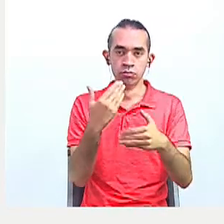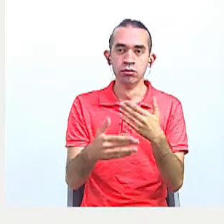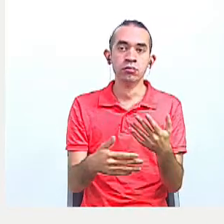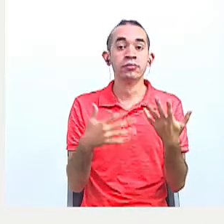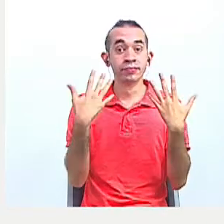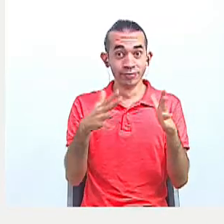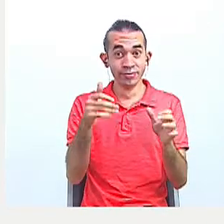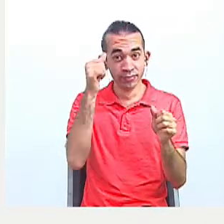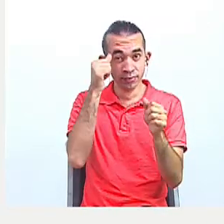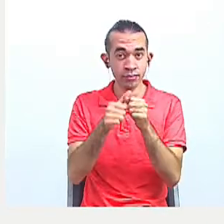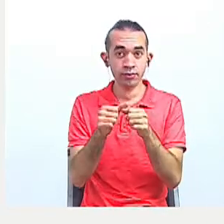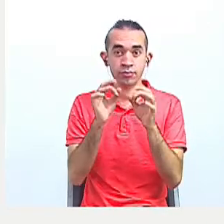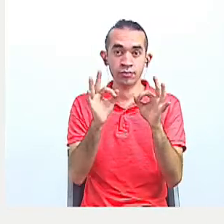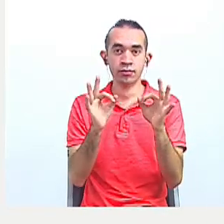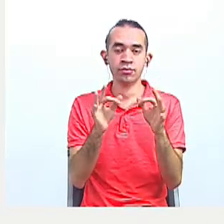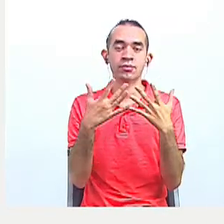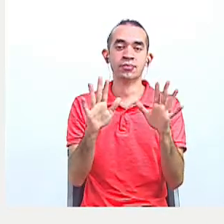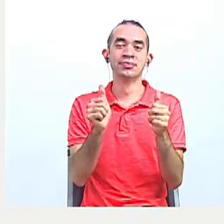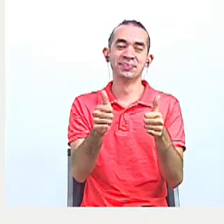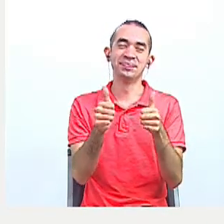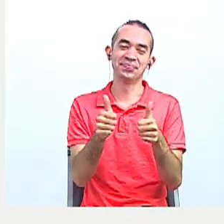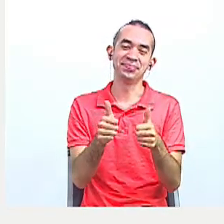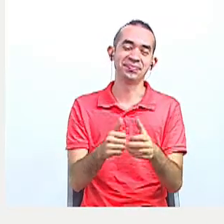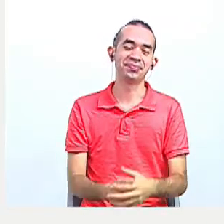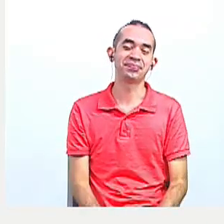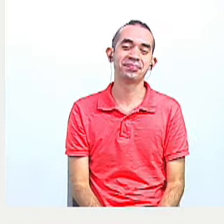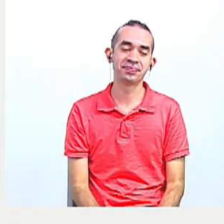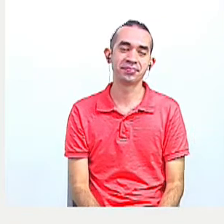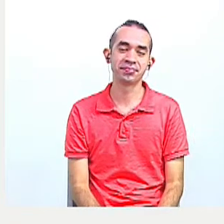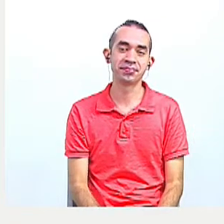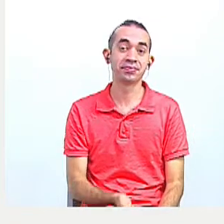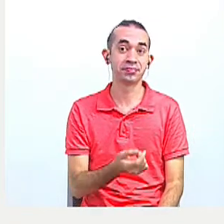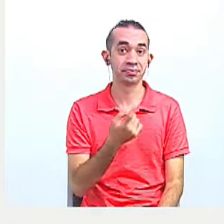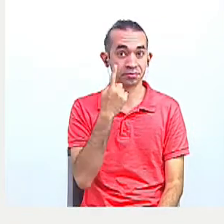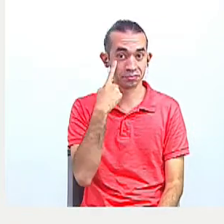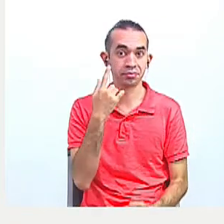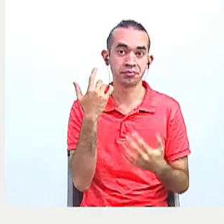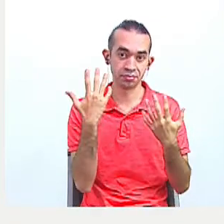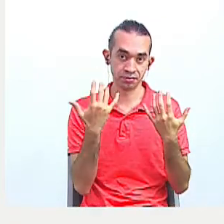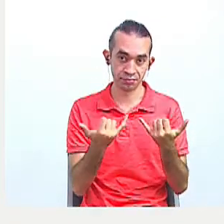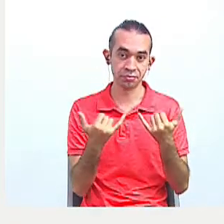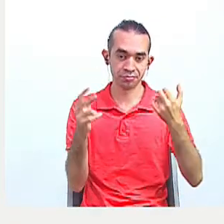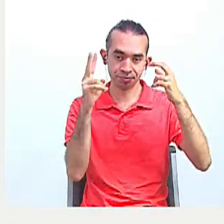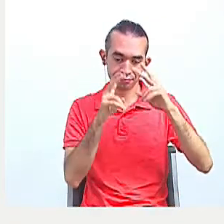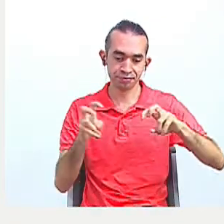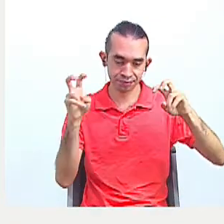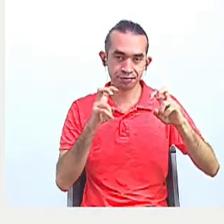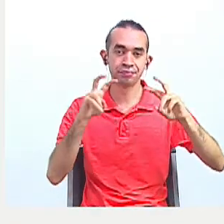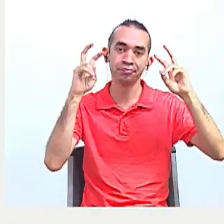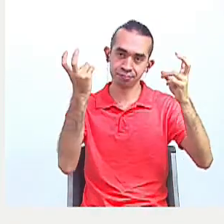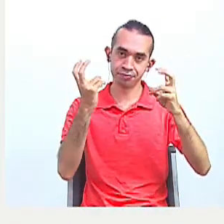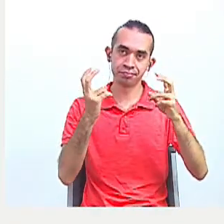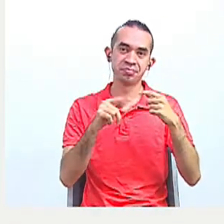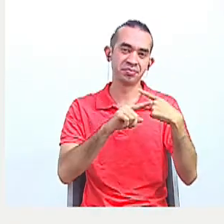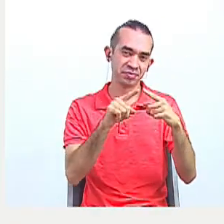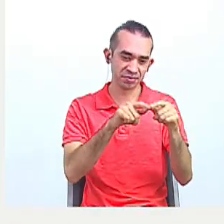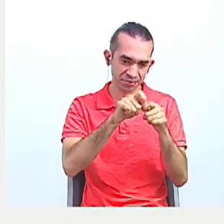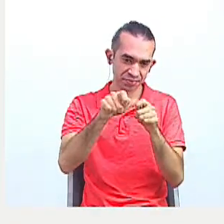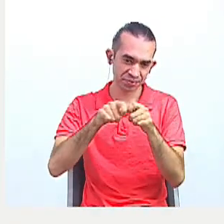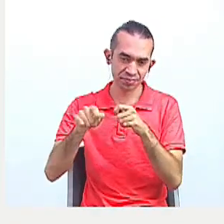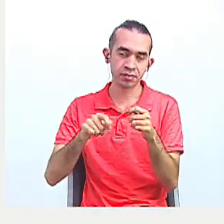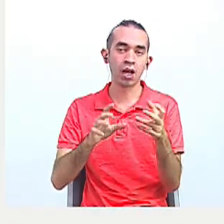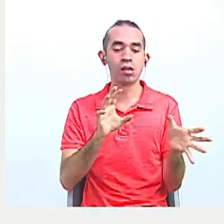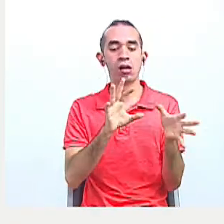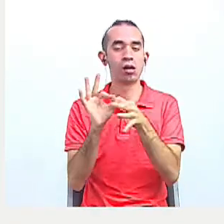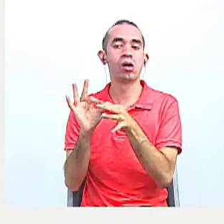recordaron? Bueno, muy bien. Como estamos viendo los instrumentos de medición, vamos a hablar de las magnitudes